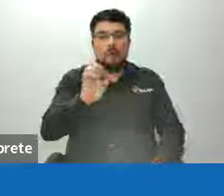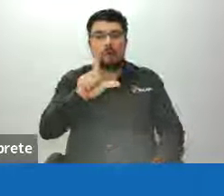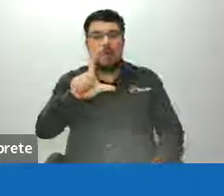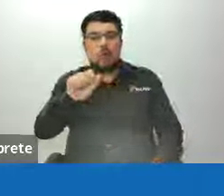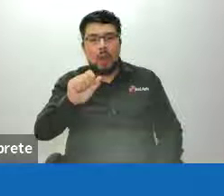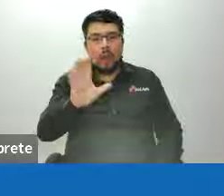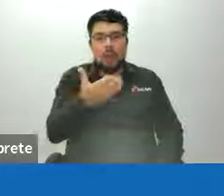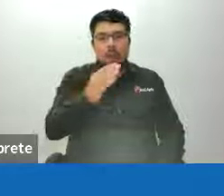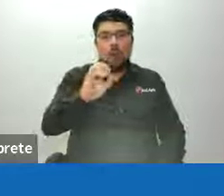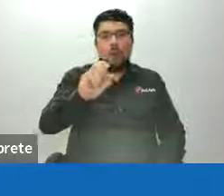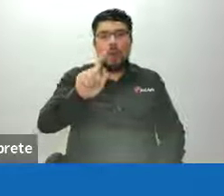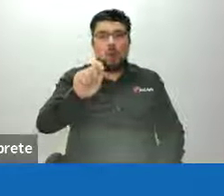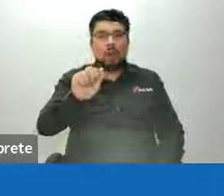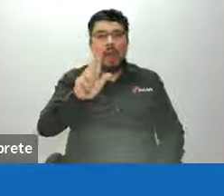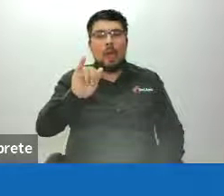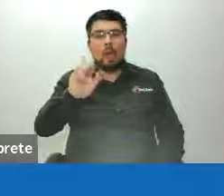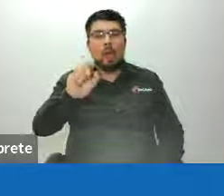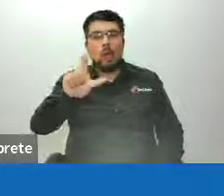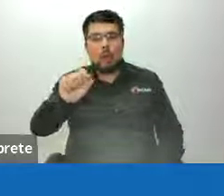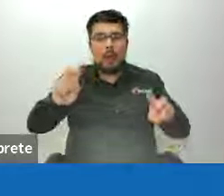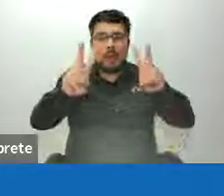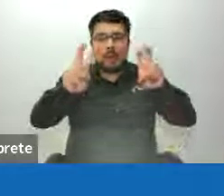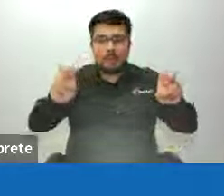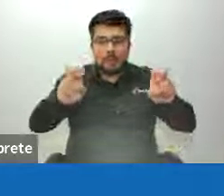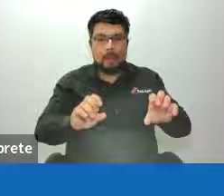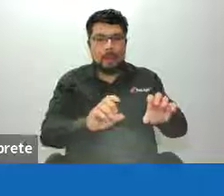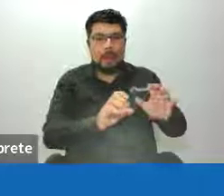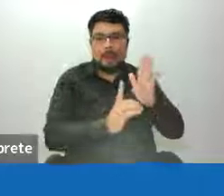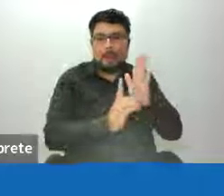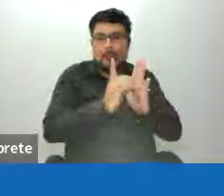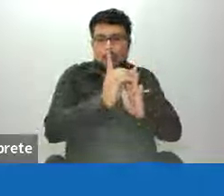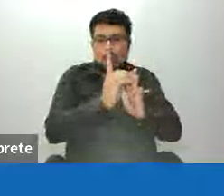importancia de desarrollar el lenguaje a temprana edad.